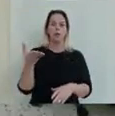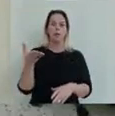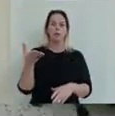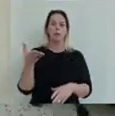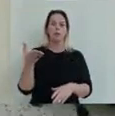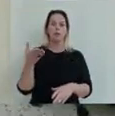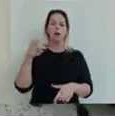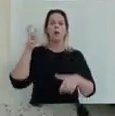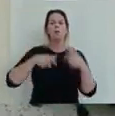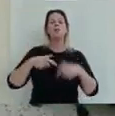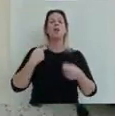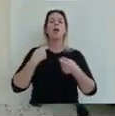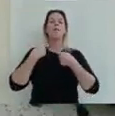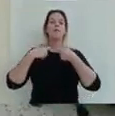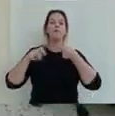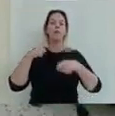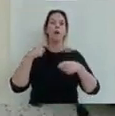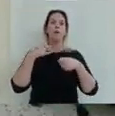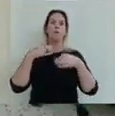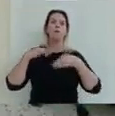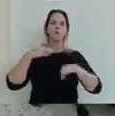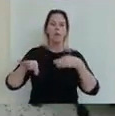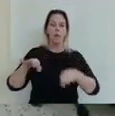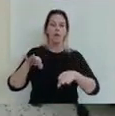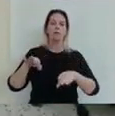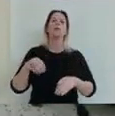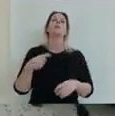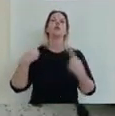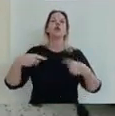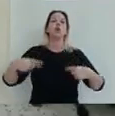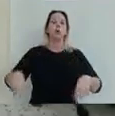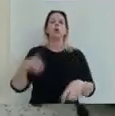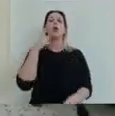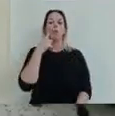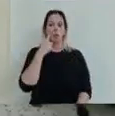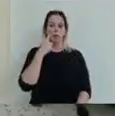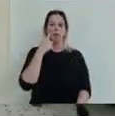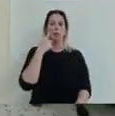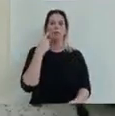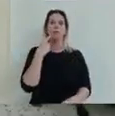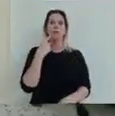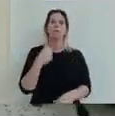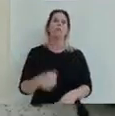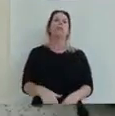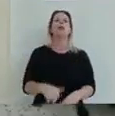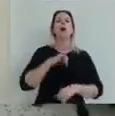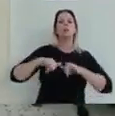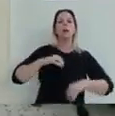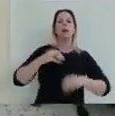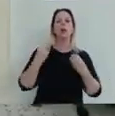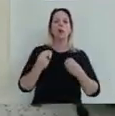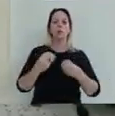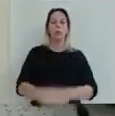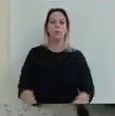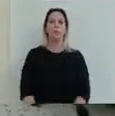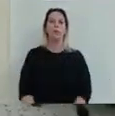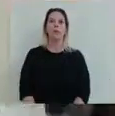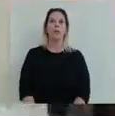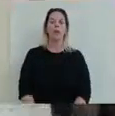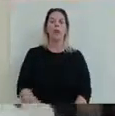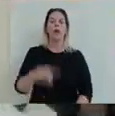señor intendente municipal, el señor viceintendente y el señor secretario de gobierno. Concejal Miño. Gracias, señora Presidente.